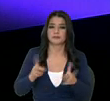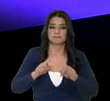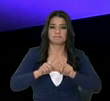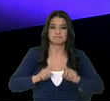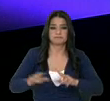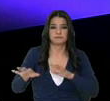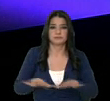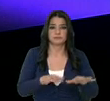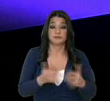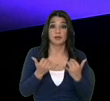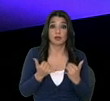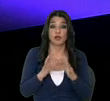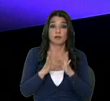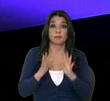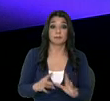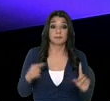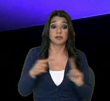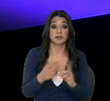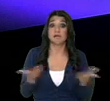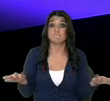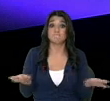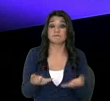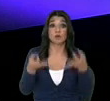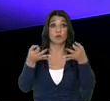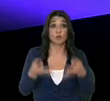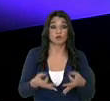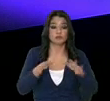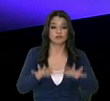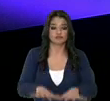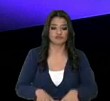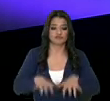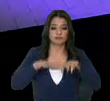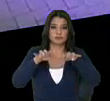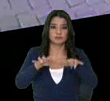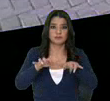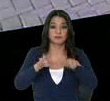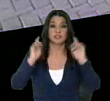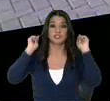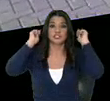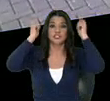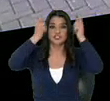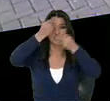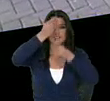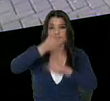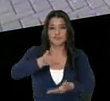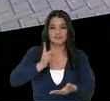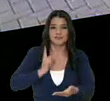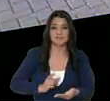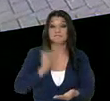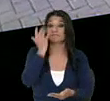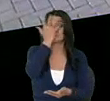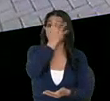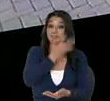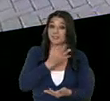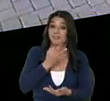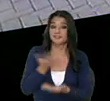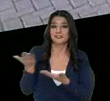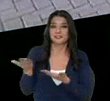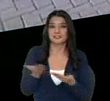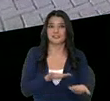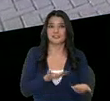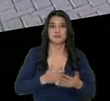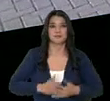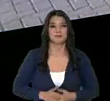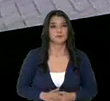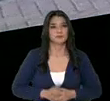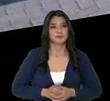otros. Adriana Rojas se encuentra justamente en la tribuna de los Chiris y nos tiene detalles de esto. Realmente maravilloso poder